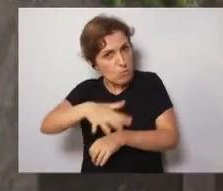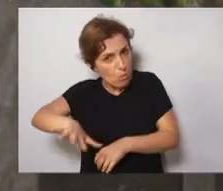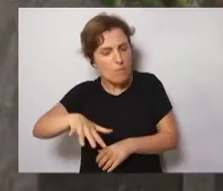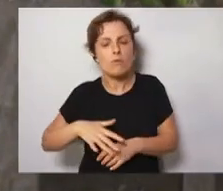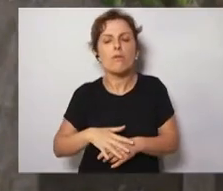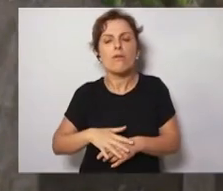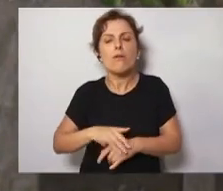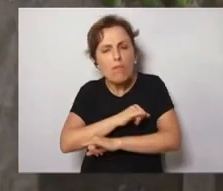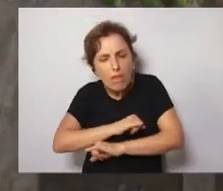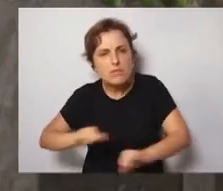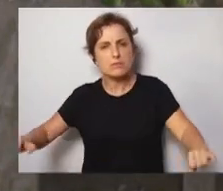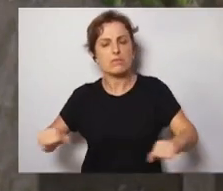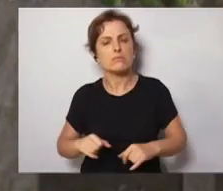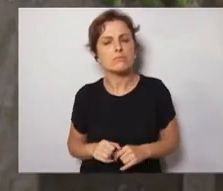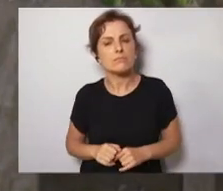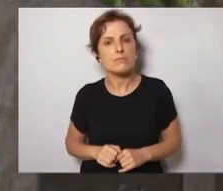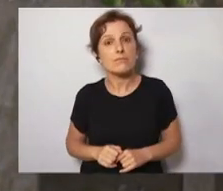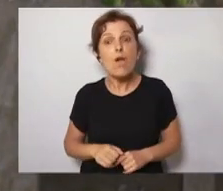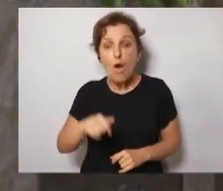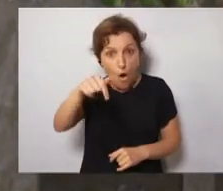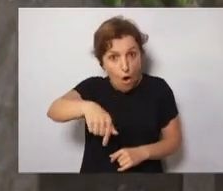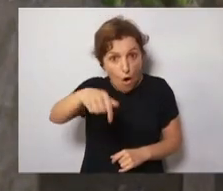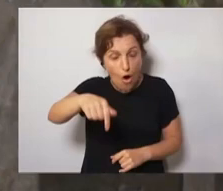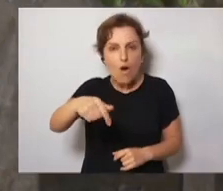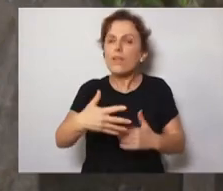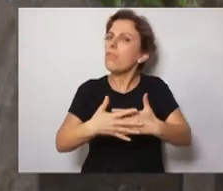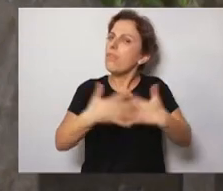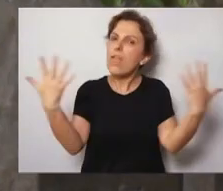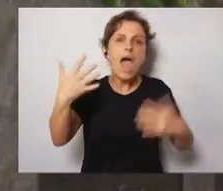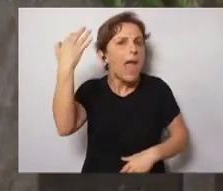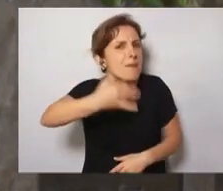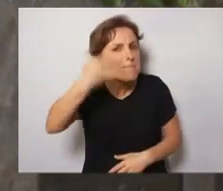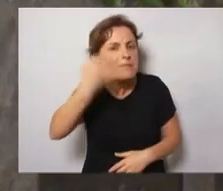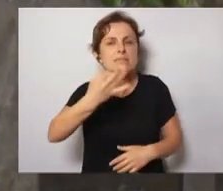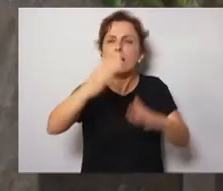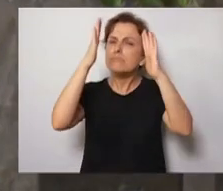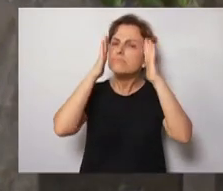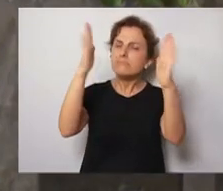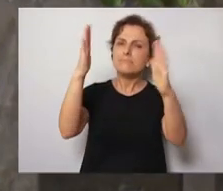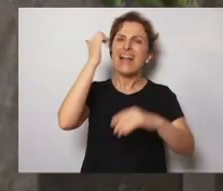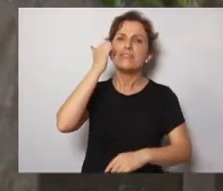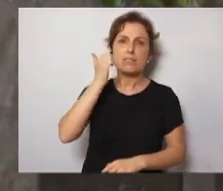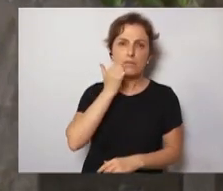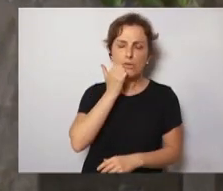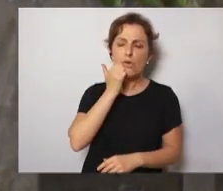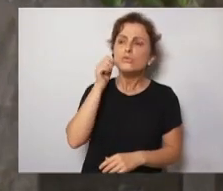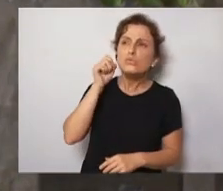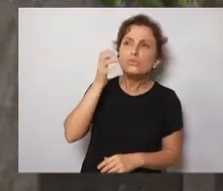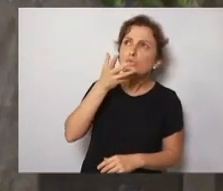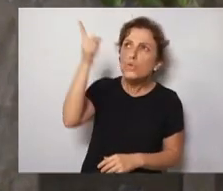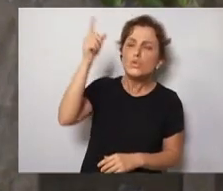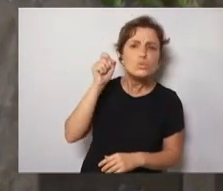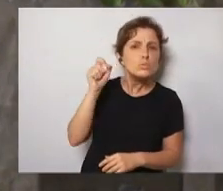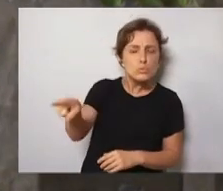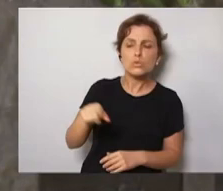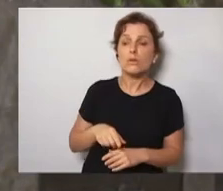pueblo este es un día consagrado al señor su dios no estén